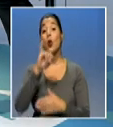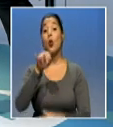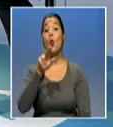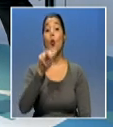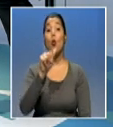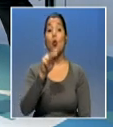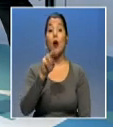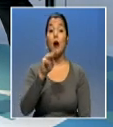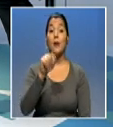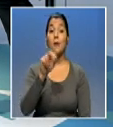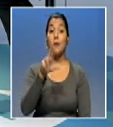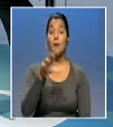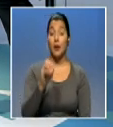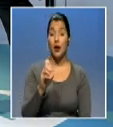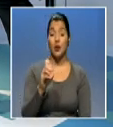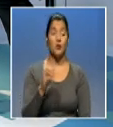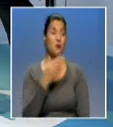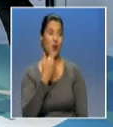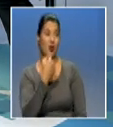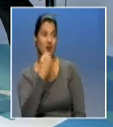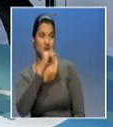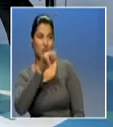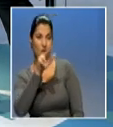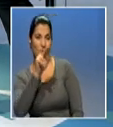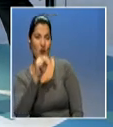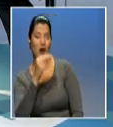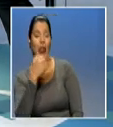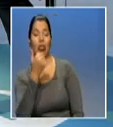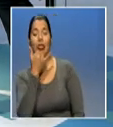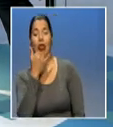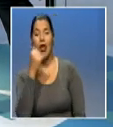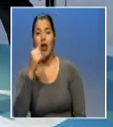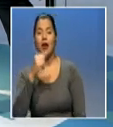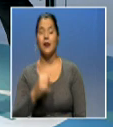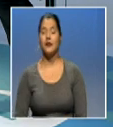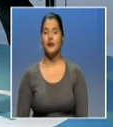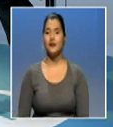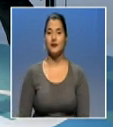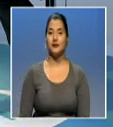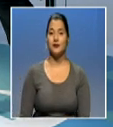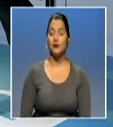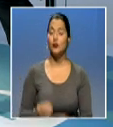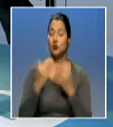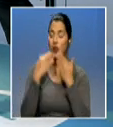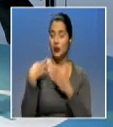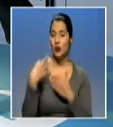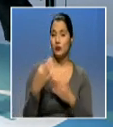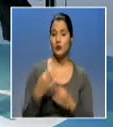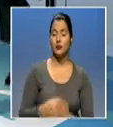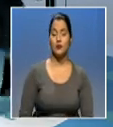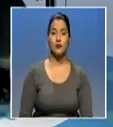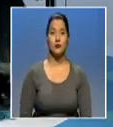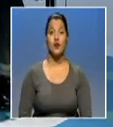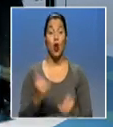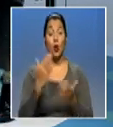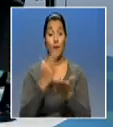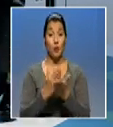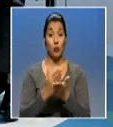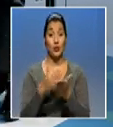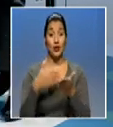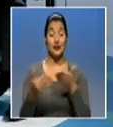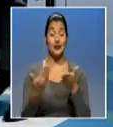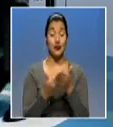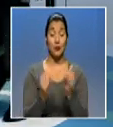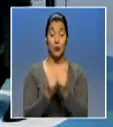Les vamos a seguir diciendo. Don Juan, le vamos a decir. Muchas gracias por invitarnos. Muchas gracias. gracias. Muy amables. Vamos a una pausa y